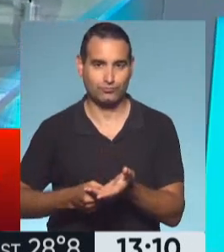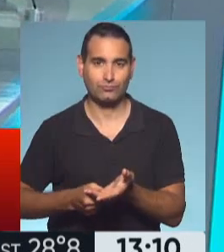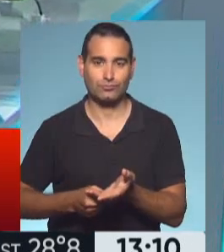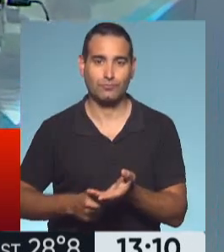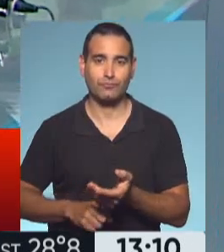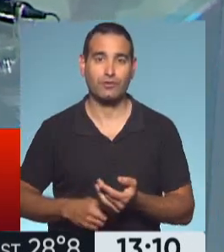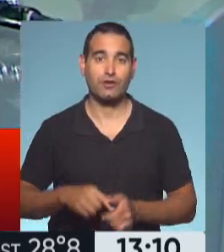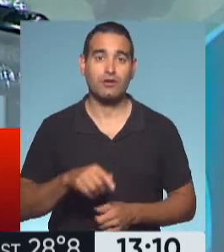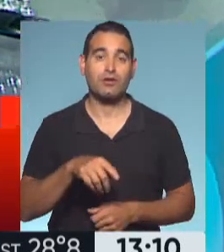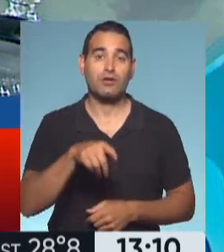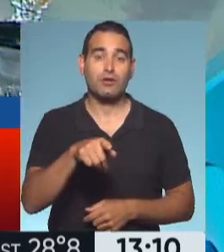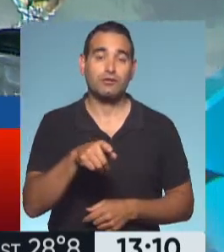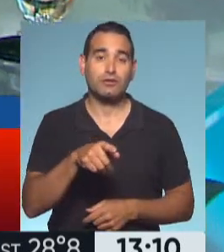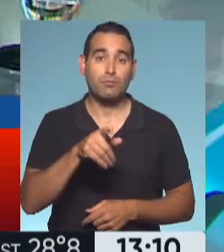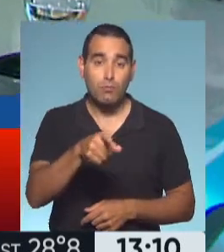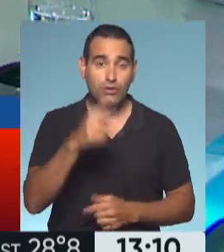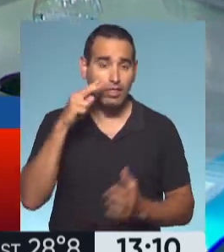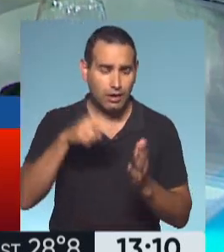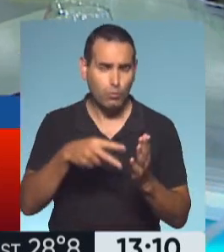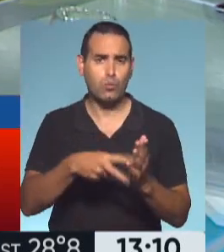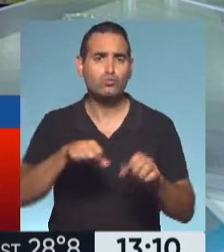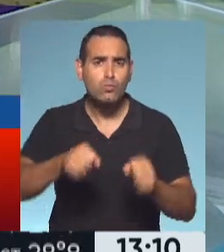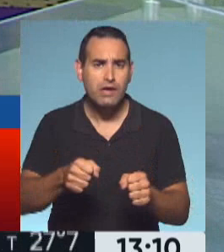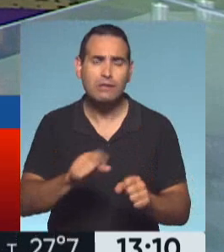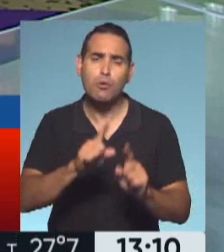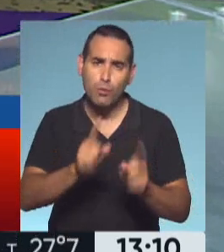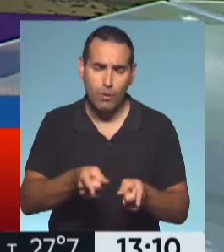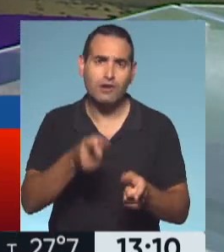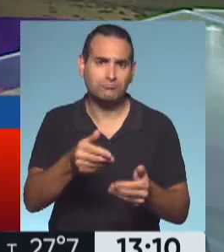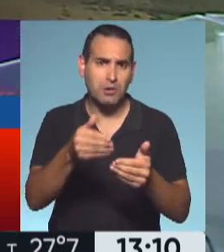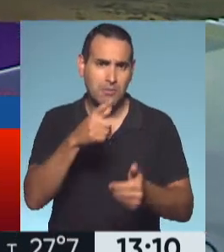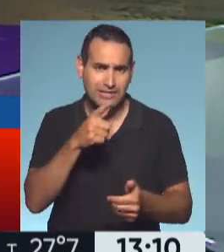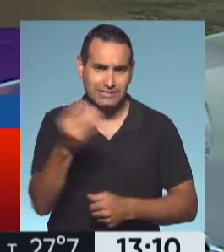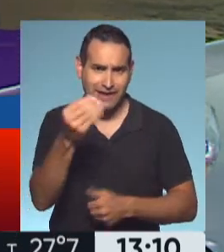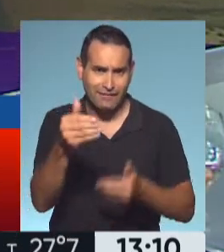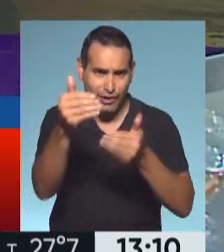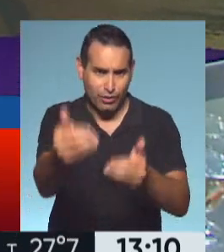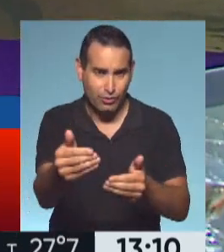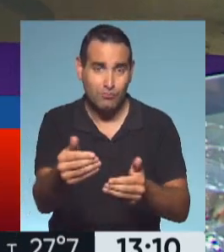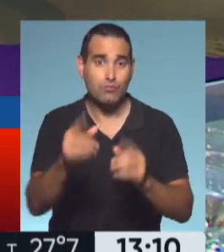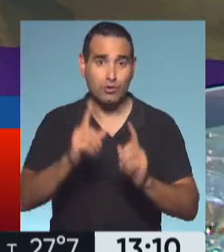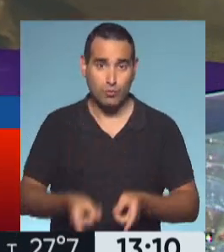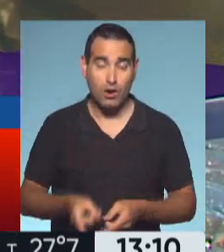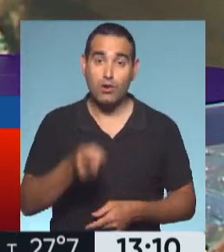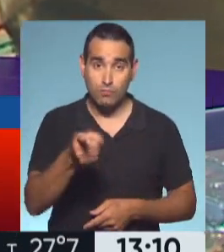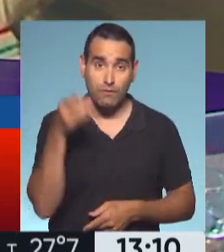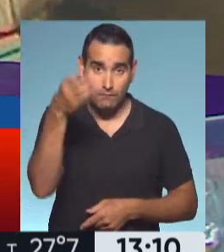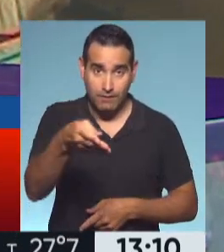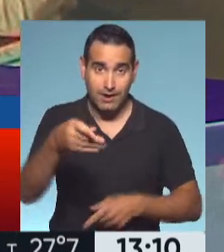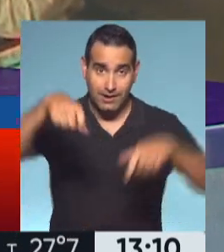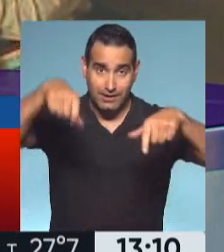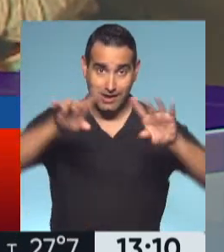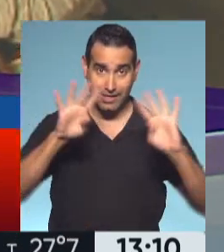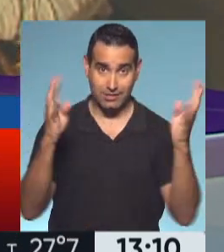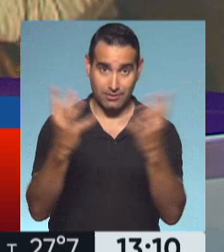suspensión y no fue bueno se lo re programa tengo ha tenido que para el próximo sábado pero el que no iba al estadio único